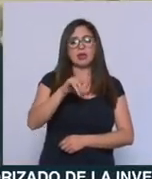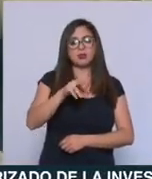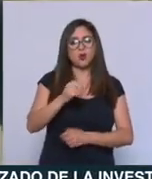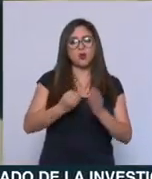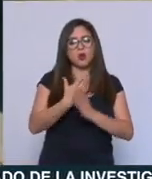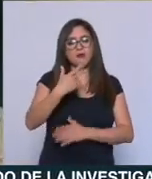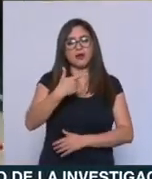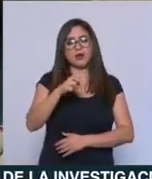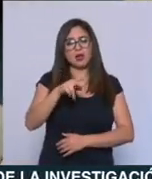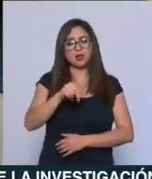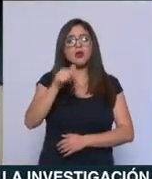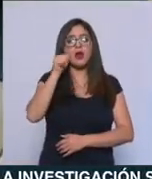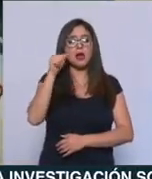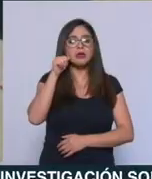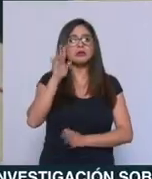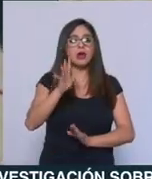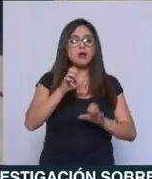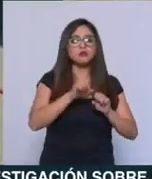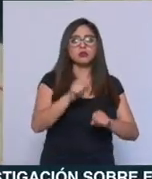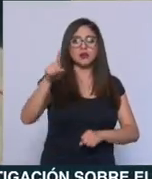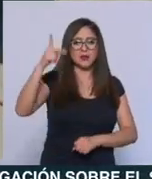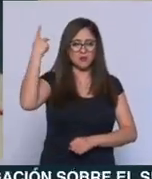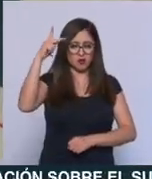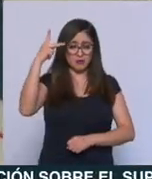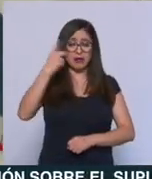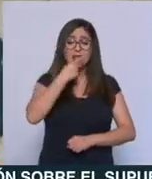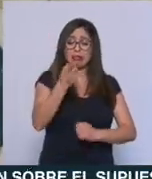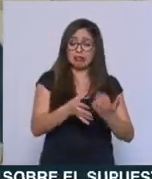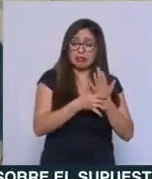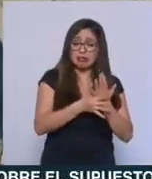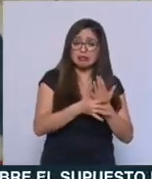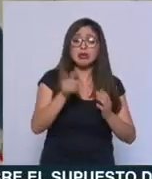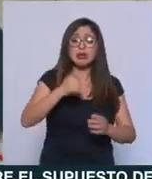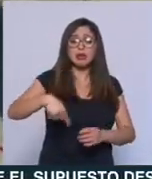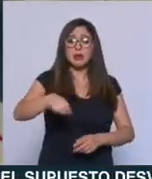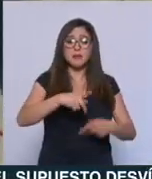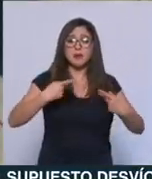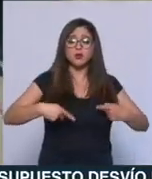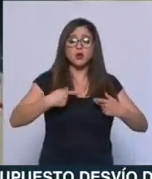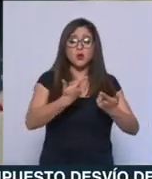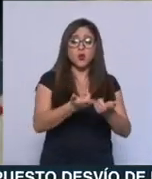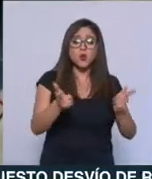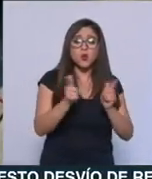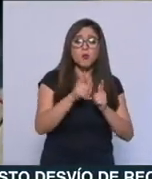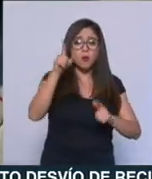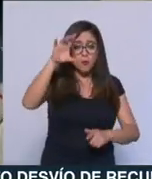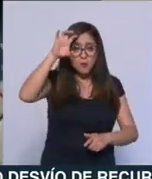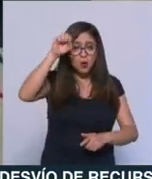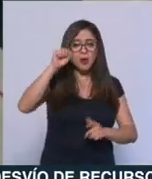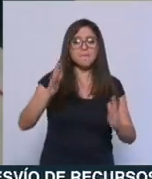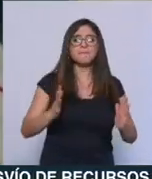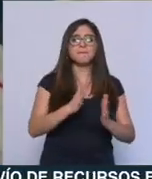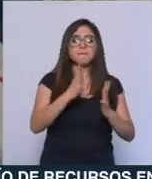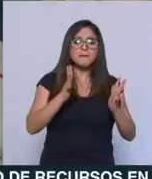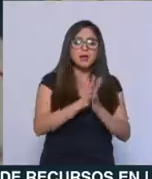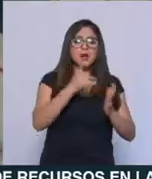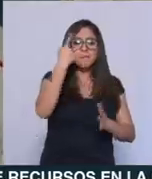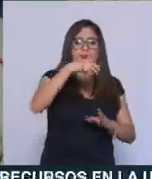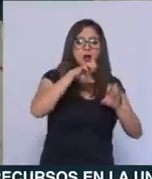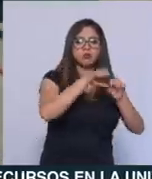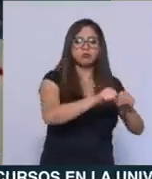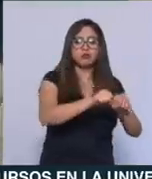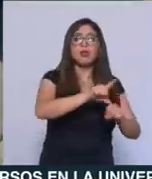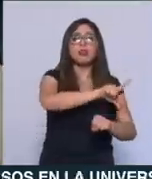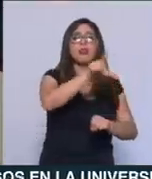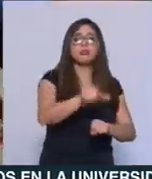detenido el día de ayer en el estado de Puebla. Señalaba que elementos de Morelos participaron en esta detención y también bajo inteligencia se